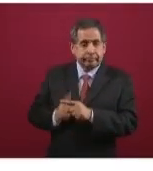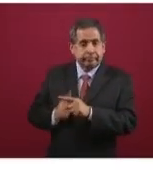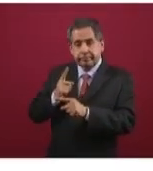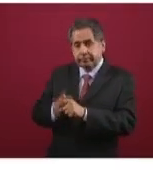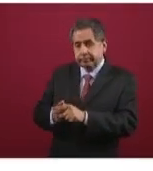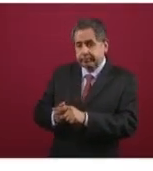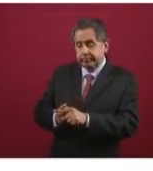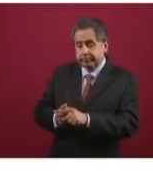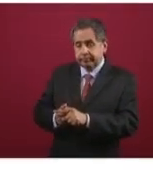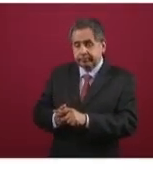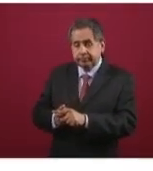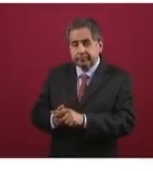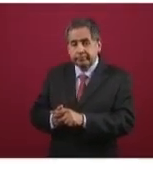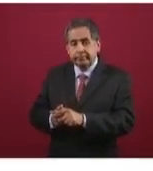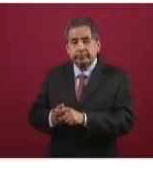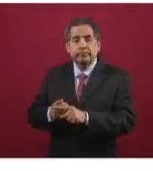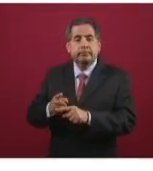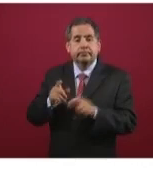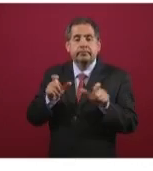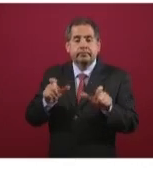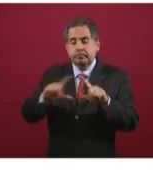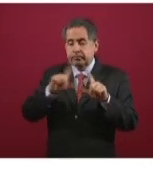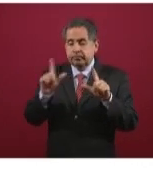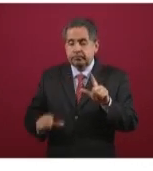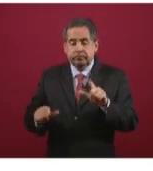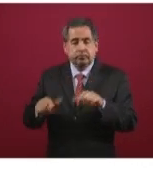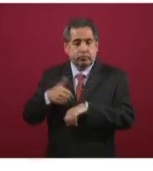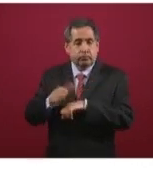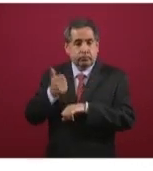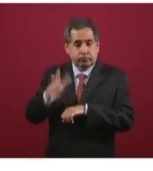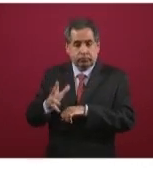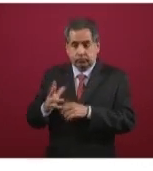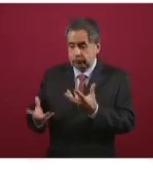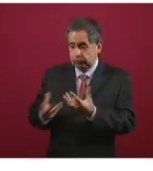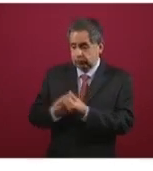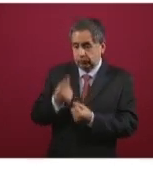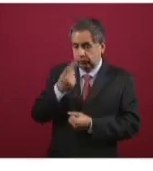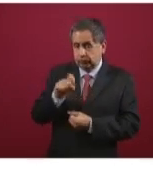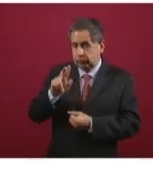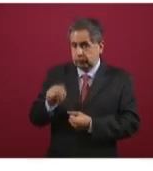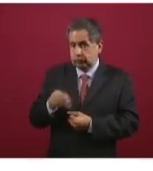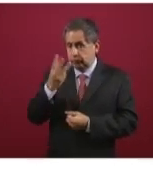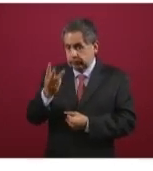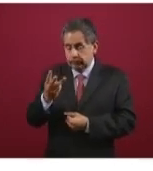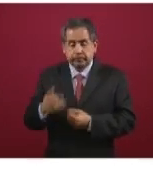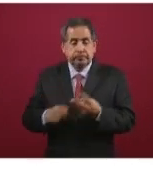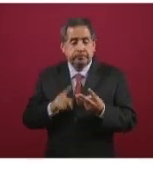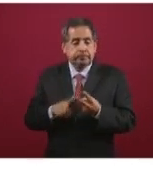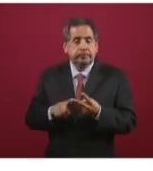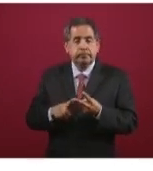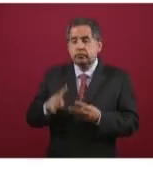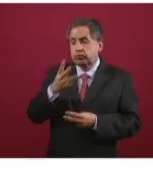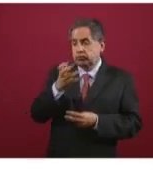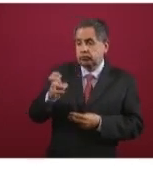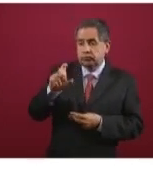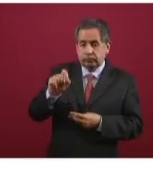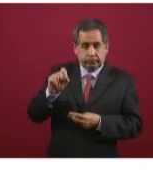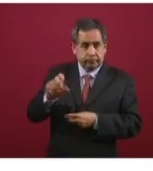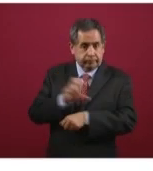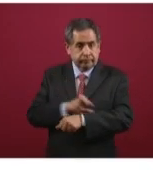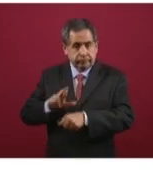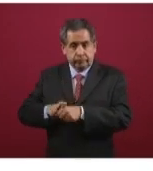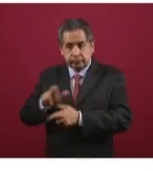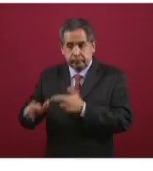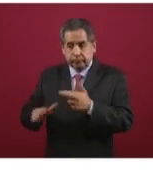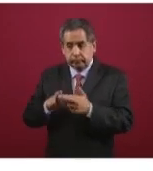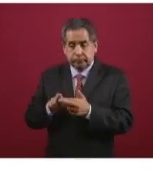183 del cuartel general de la 10ª coordinación territorial y 420 de esa misma coordinación territorial